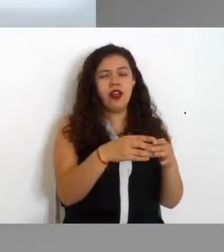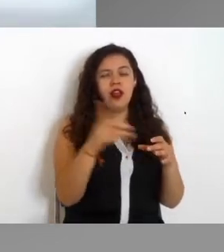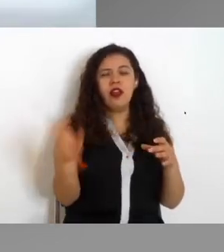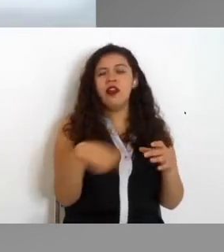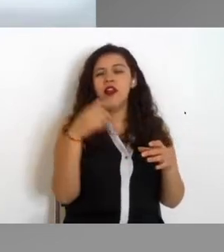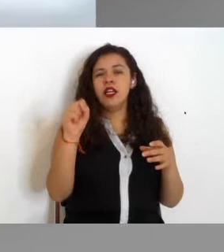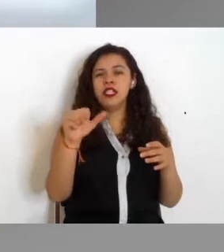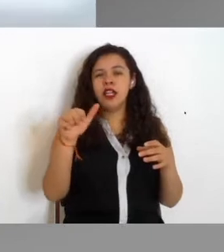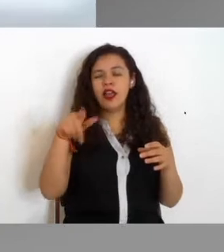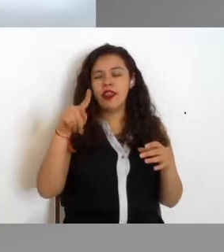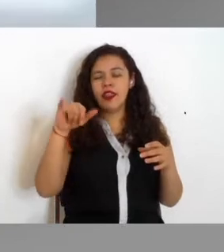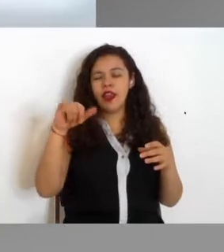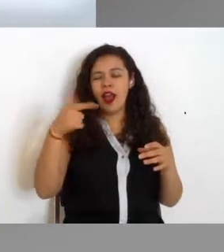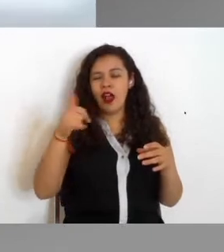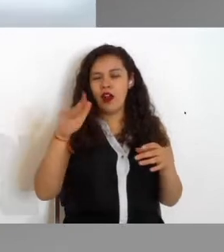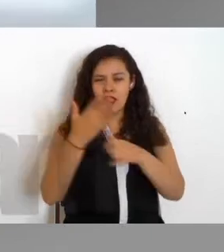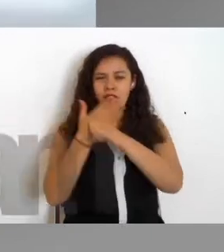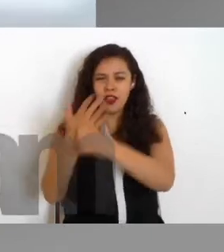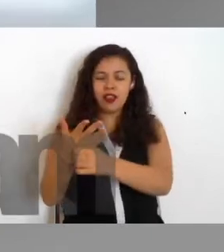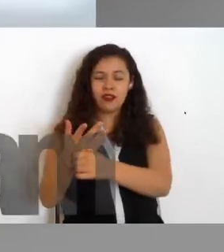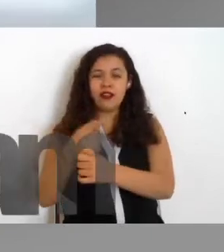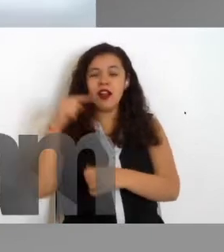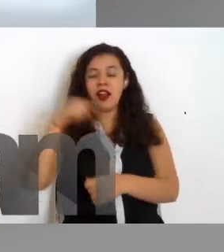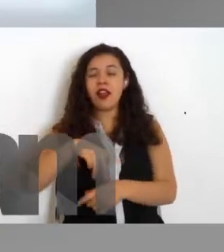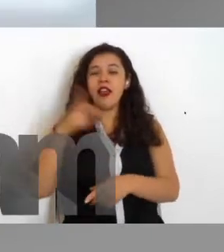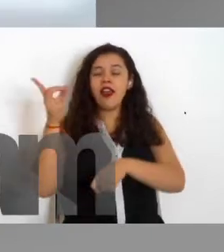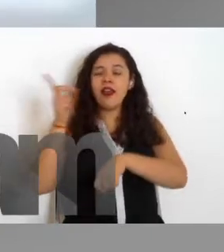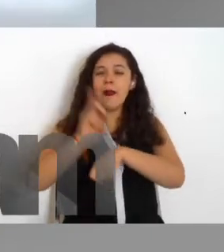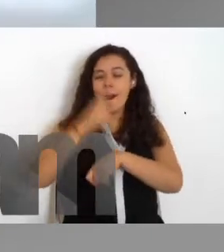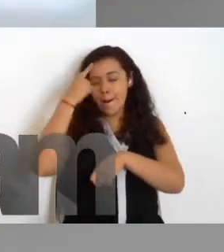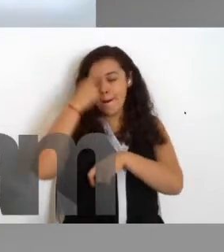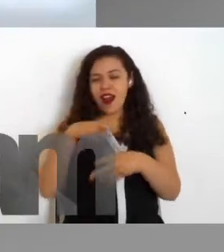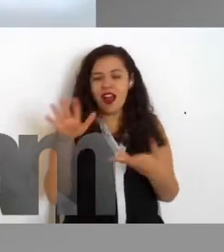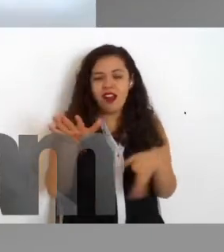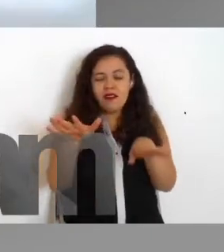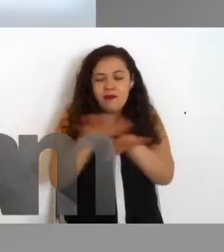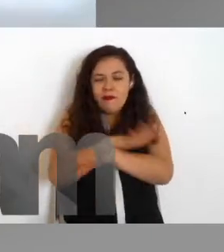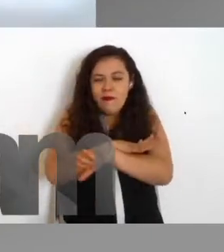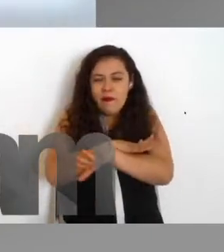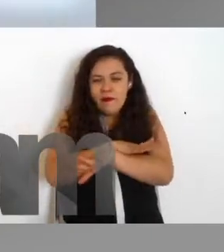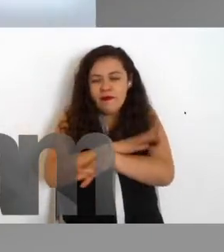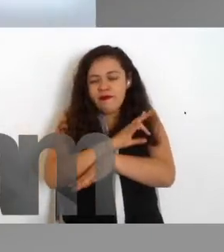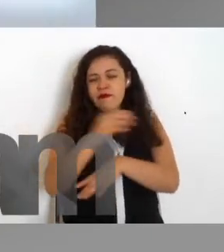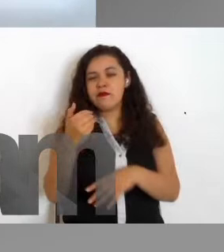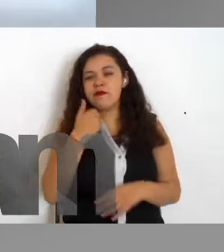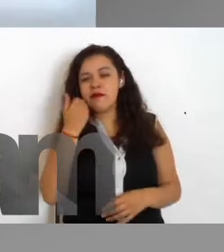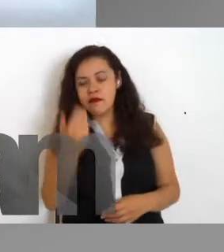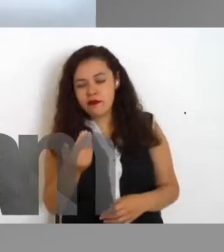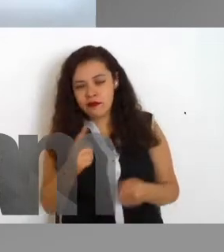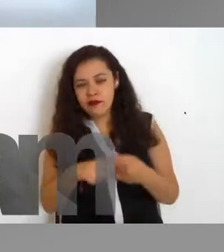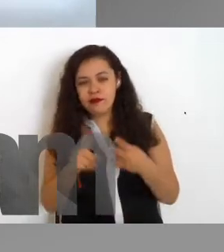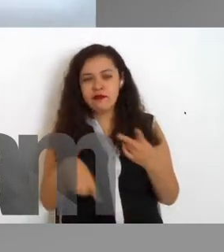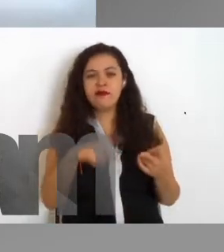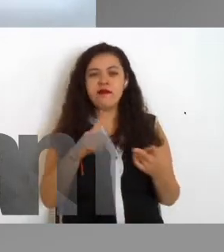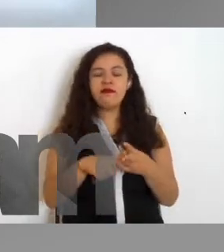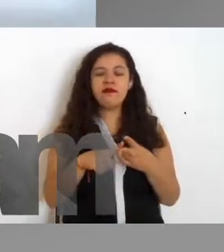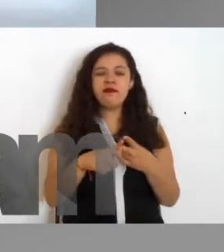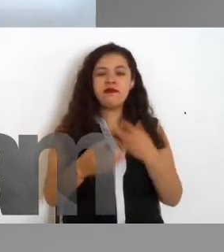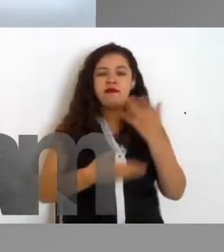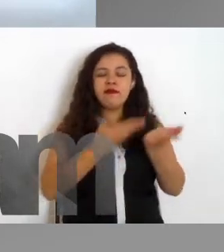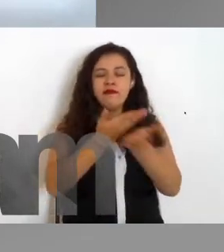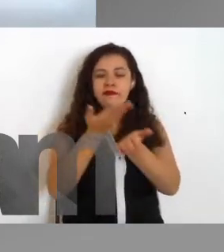¿no?, aquellas donde hay una voluntad para cambiar, ¿no? Y por otro lado, qué opciones